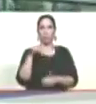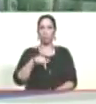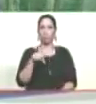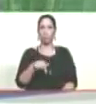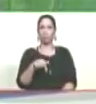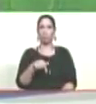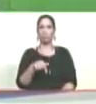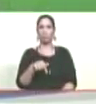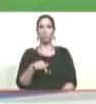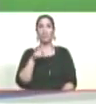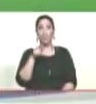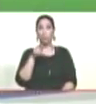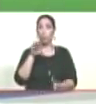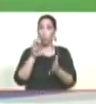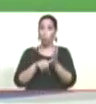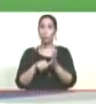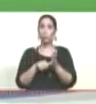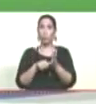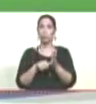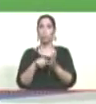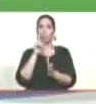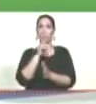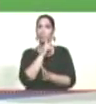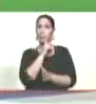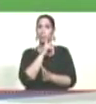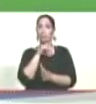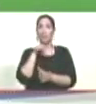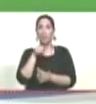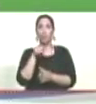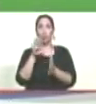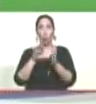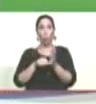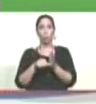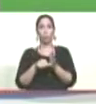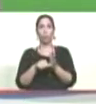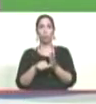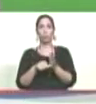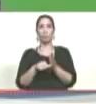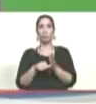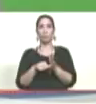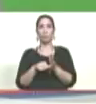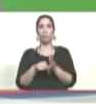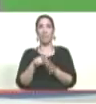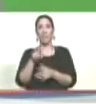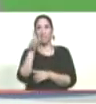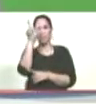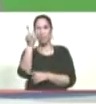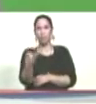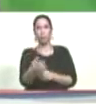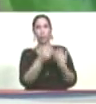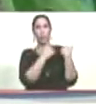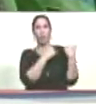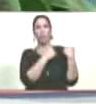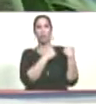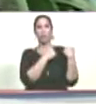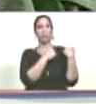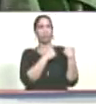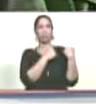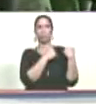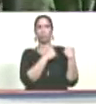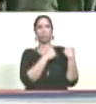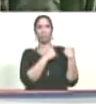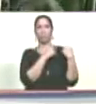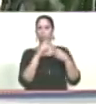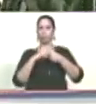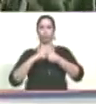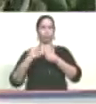Eso es parte de la corrupción. Eso es parte de la corrupción. Ese funcionario está absolutamente fuera de su